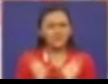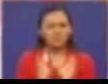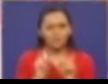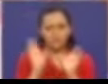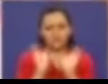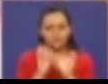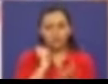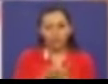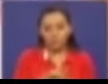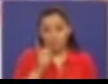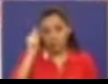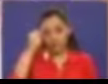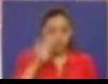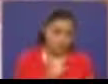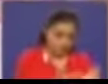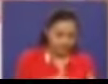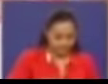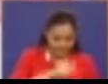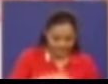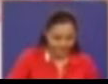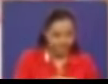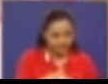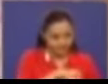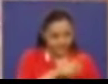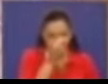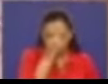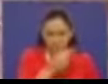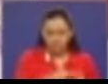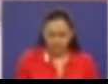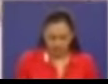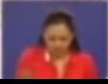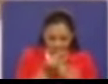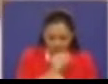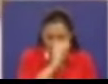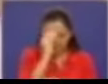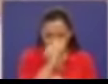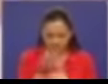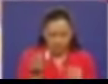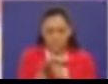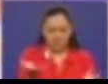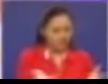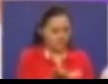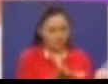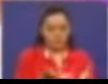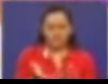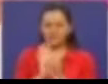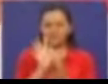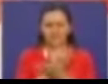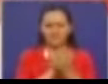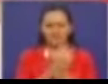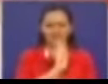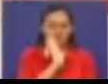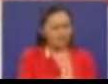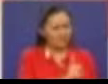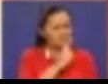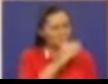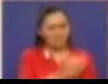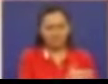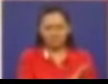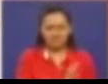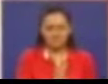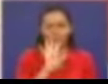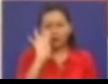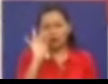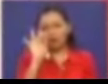y aumentaba la deuda pública, los bonos que nos compraba. Entonces, como 8 puntos de la deuda interna, es decir, casi la mitad de la